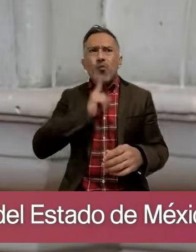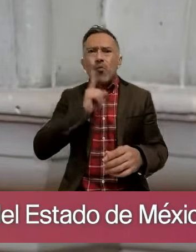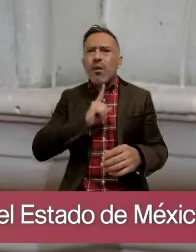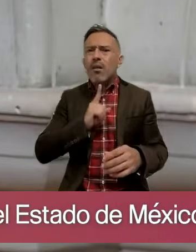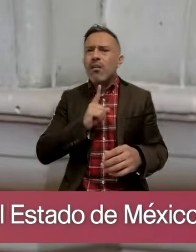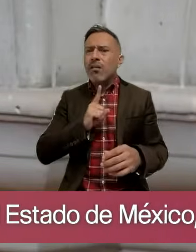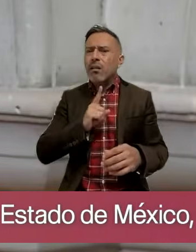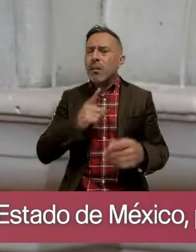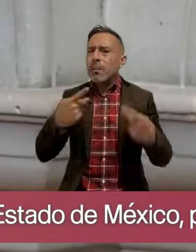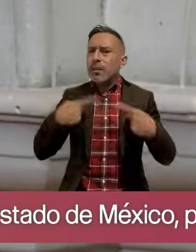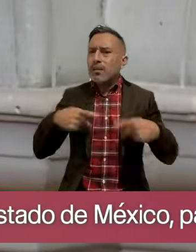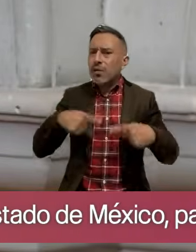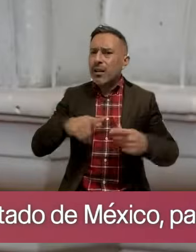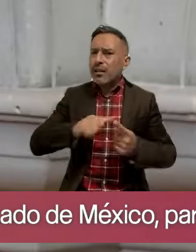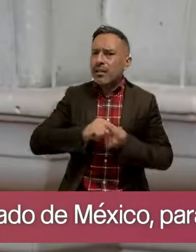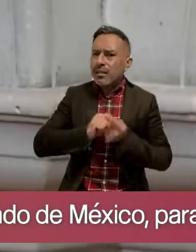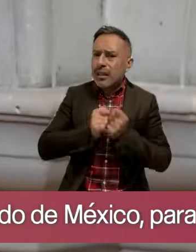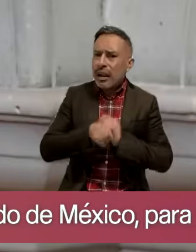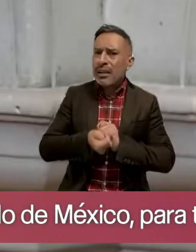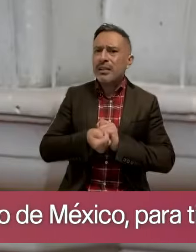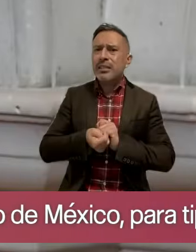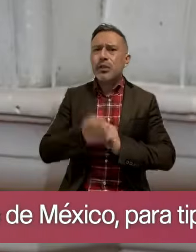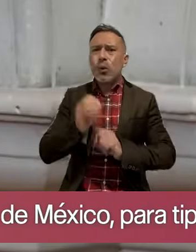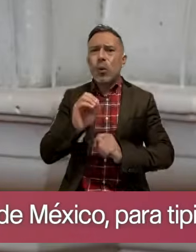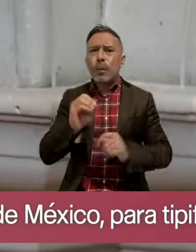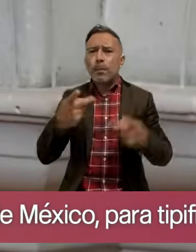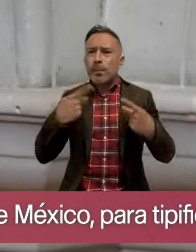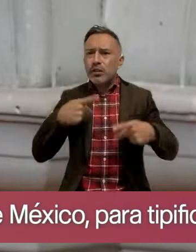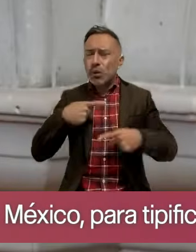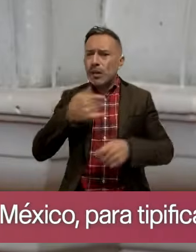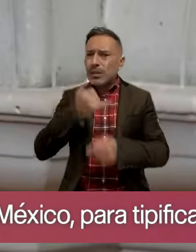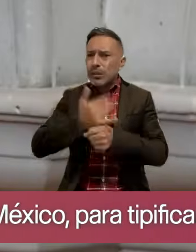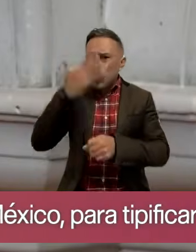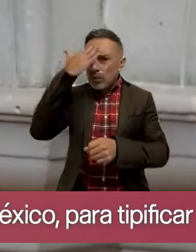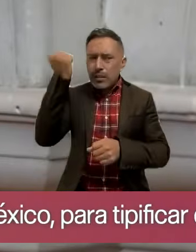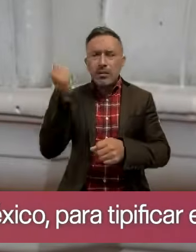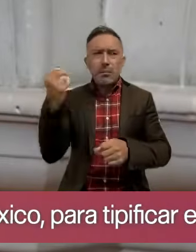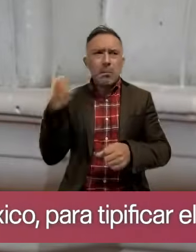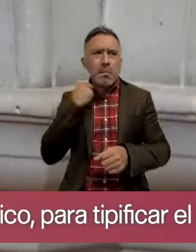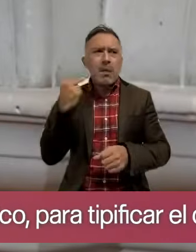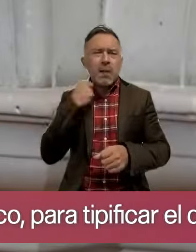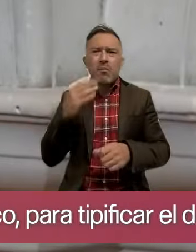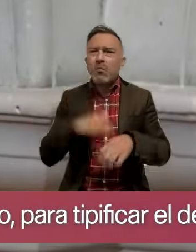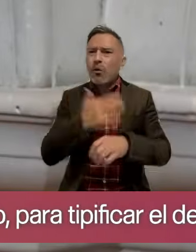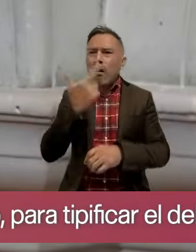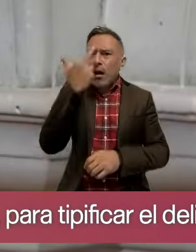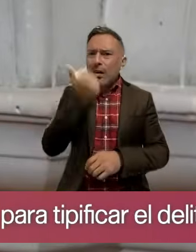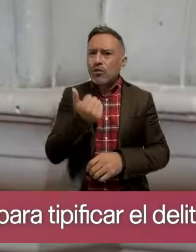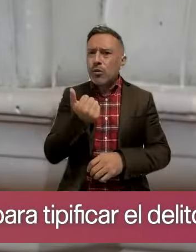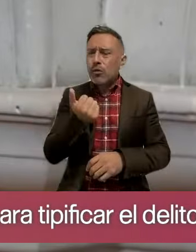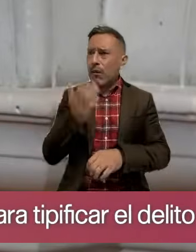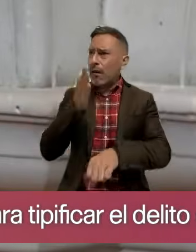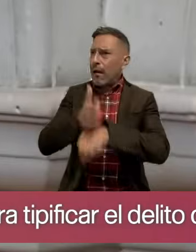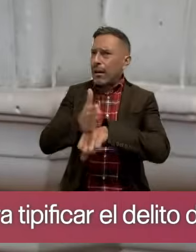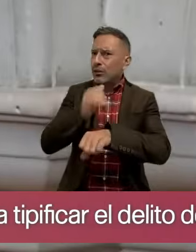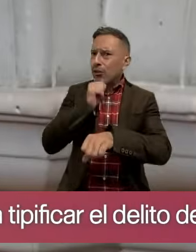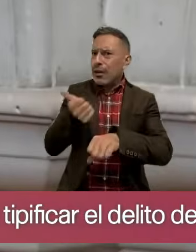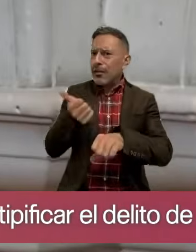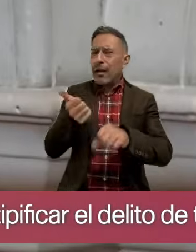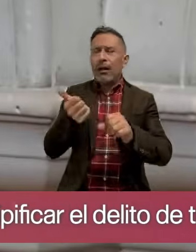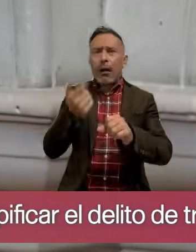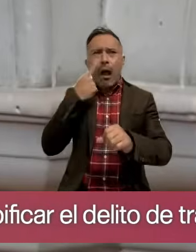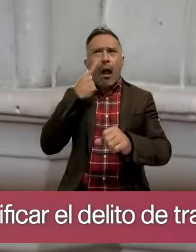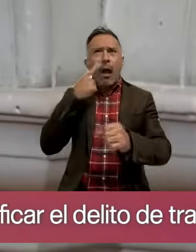a personas trans o a inocentes? ¿Por qué la impunidad sigue siendo la norma y no la excepción? ¿Por qué el miedo,